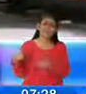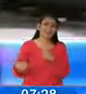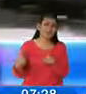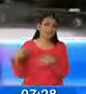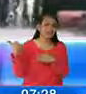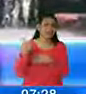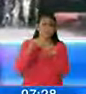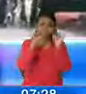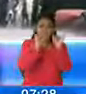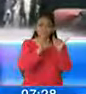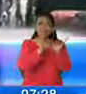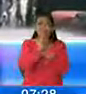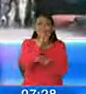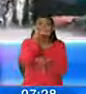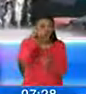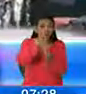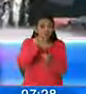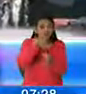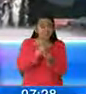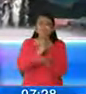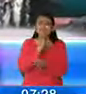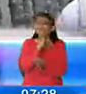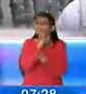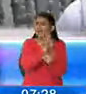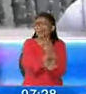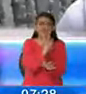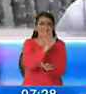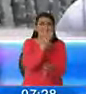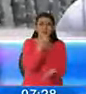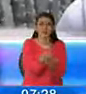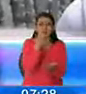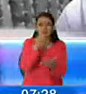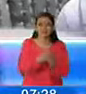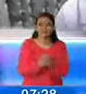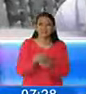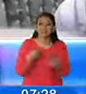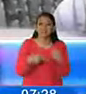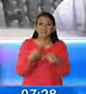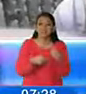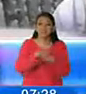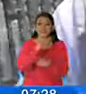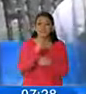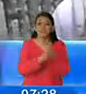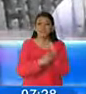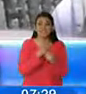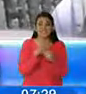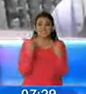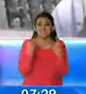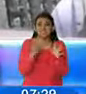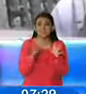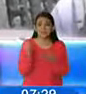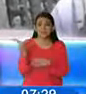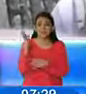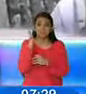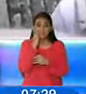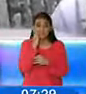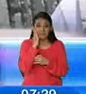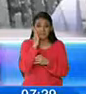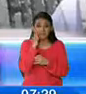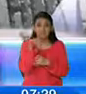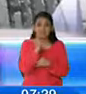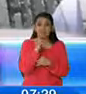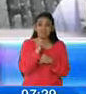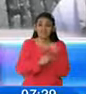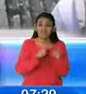una tradición y han visto pasar a generaciones. Pues tenemos el negocio ya más de 40 años en las manos de mi madre, 20 en